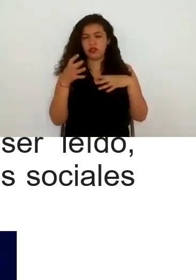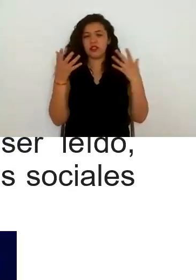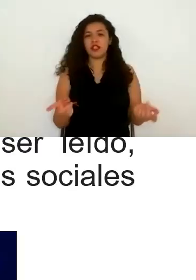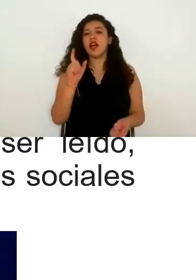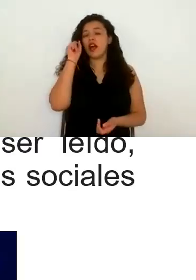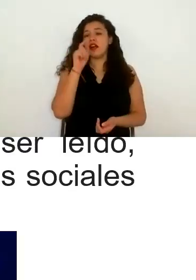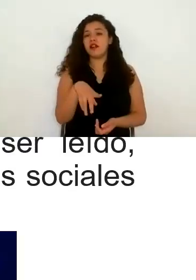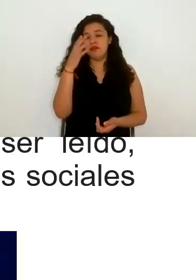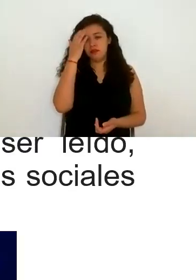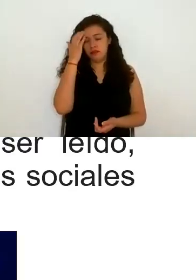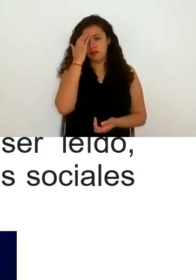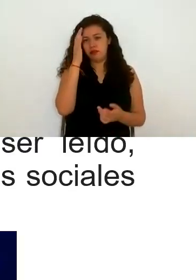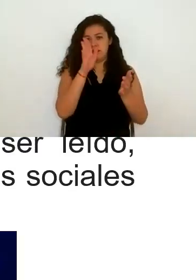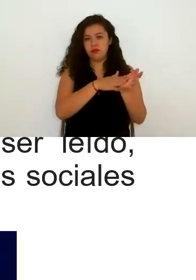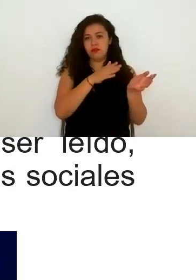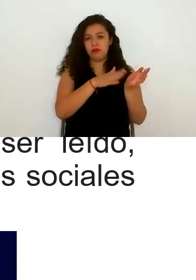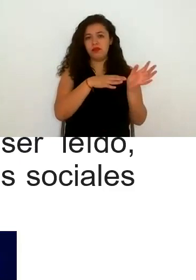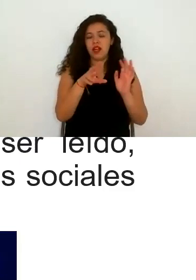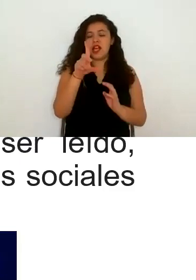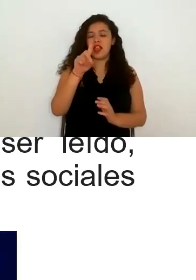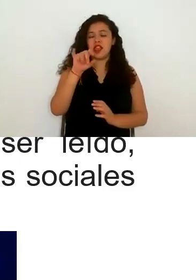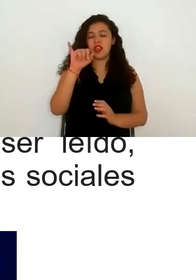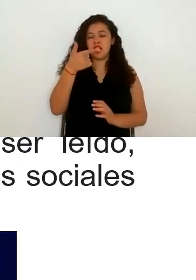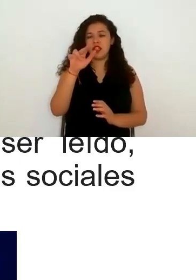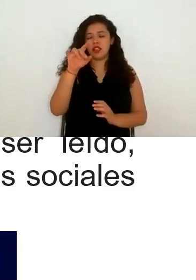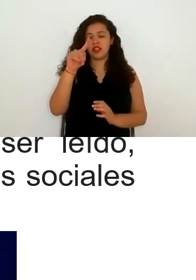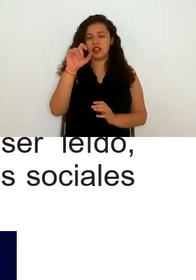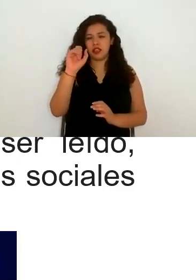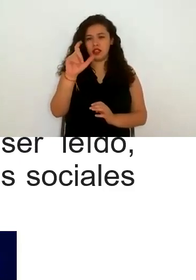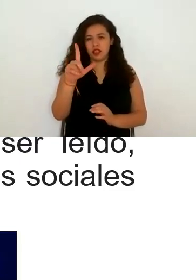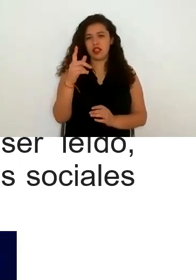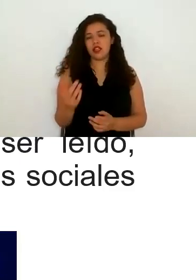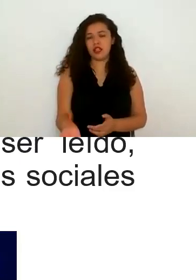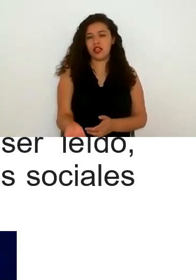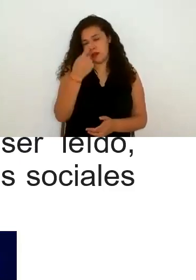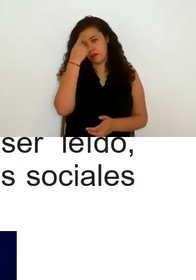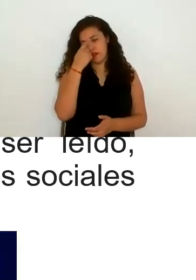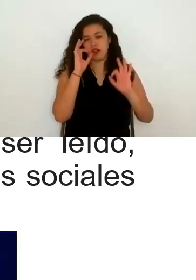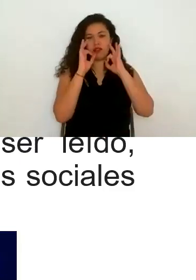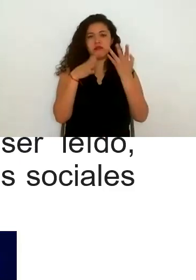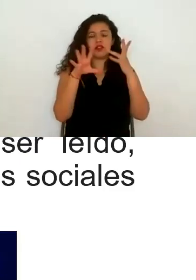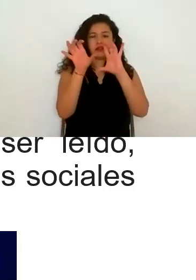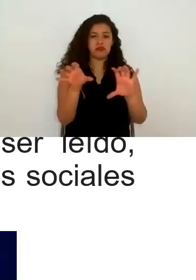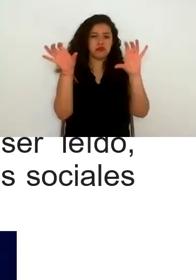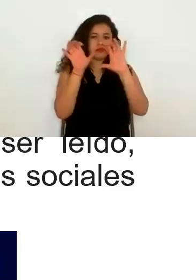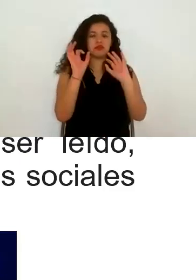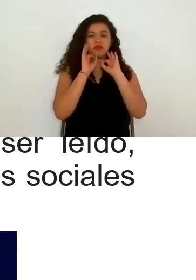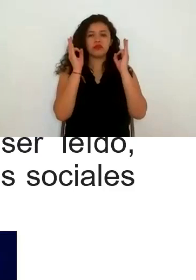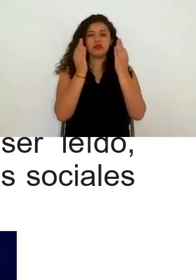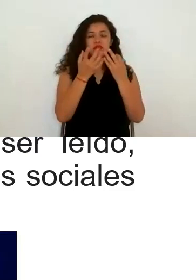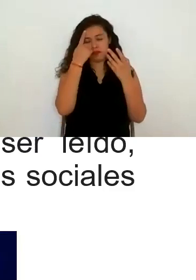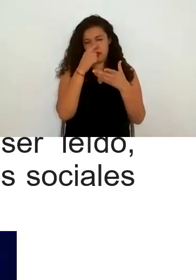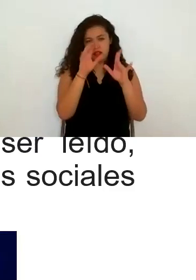es conocido como un documento digital. Es un documento cuyo soporte material es un dispositivo electrónico o